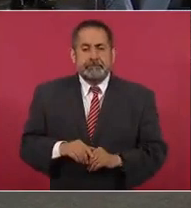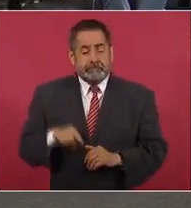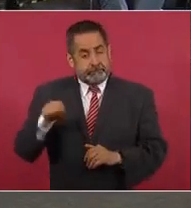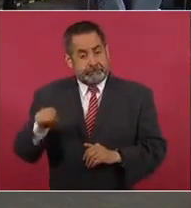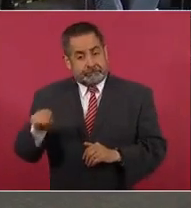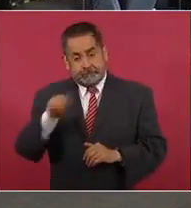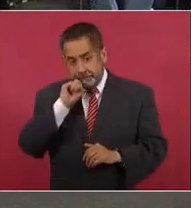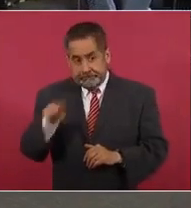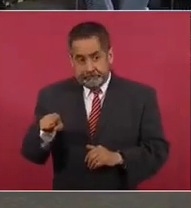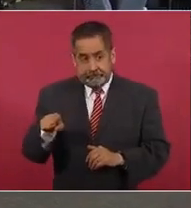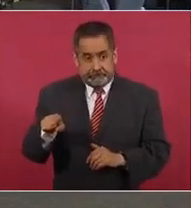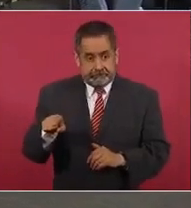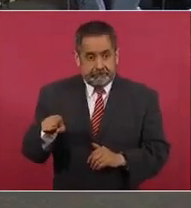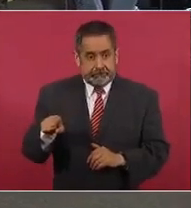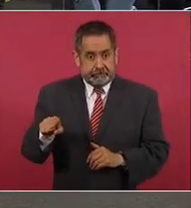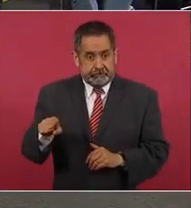también